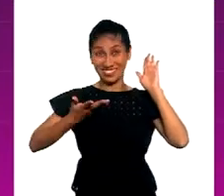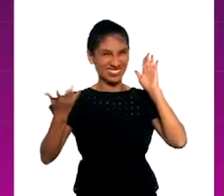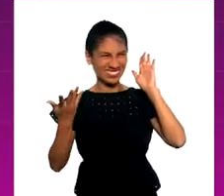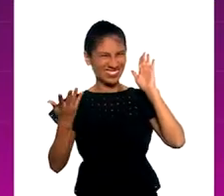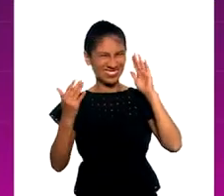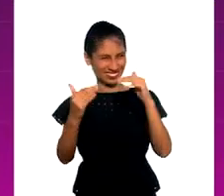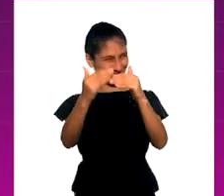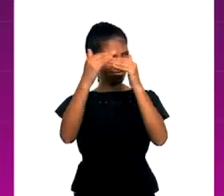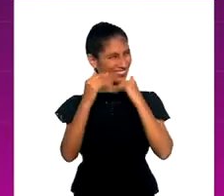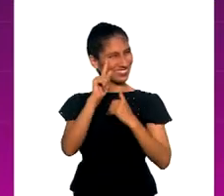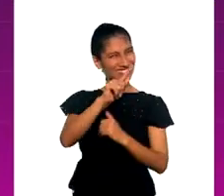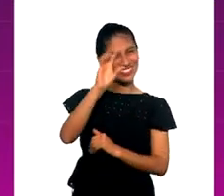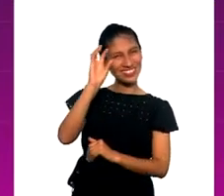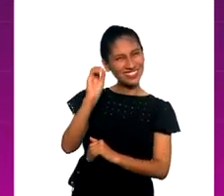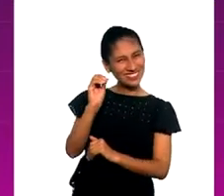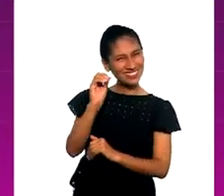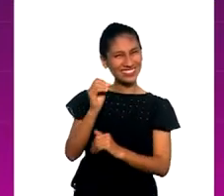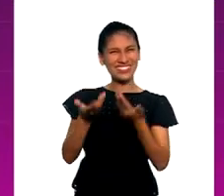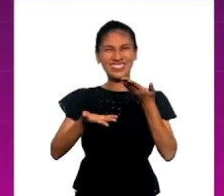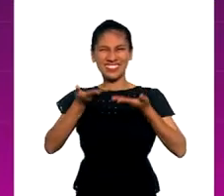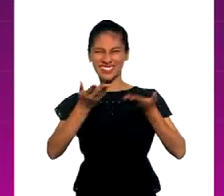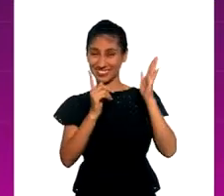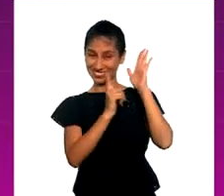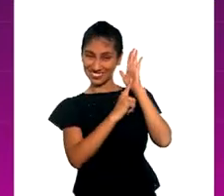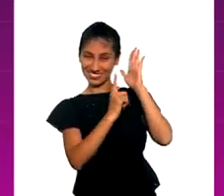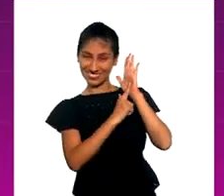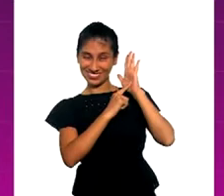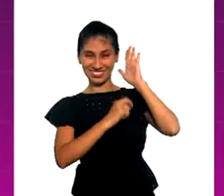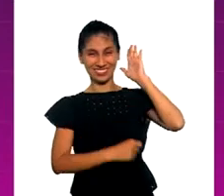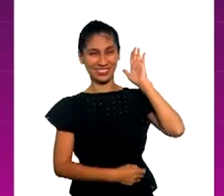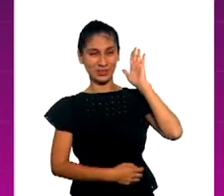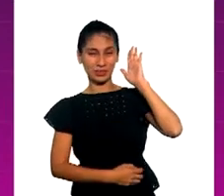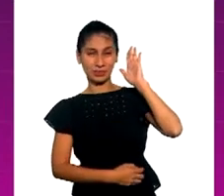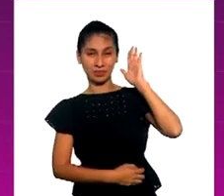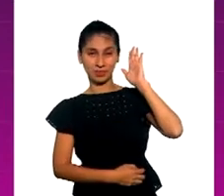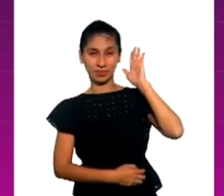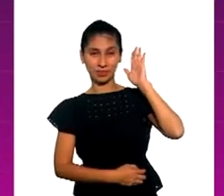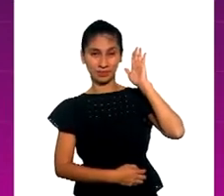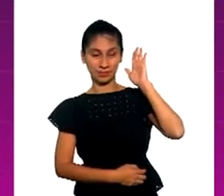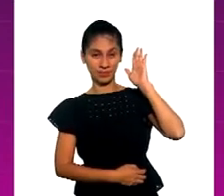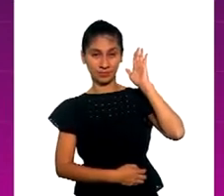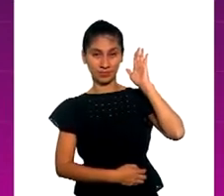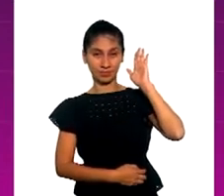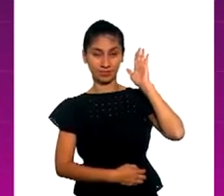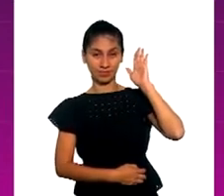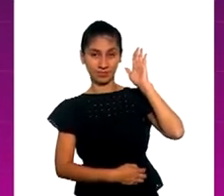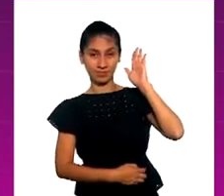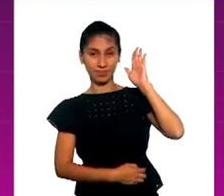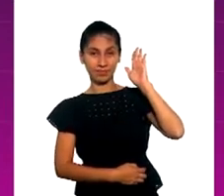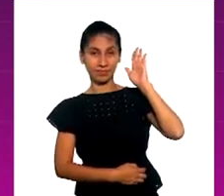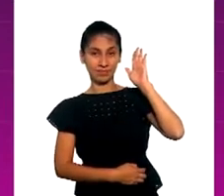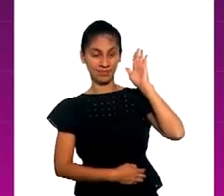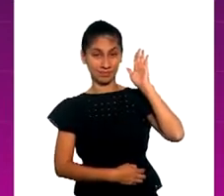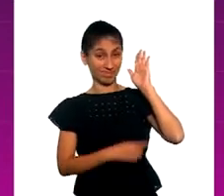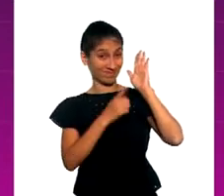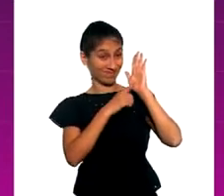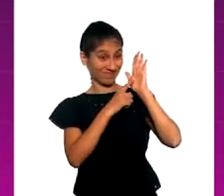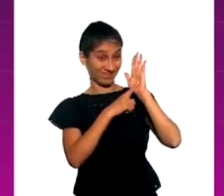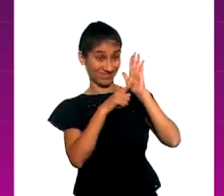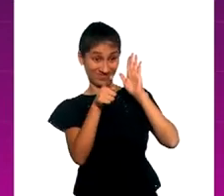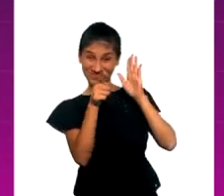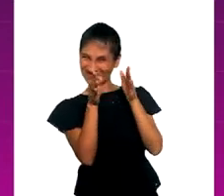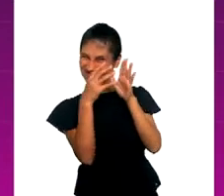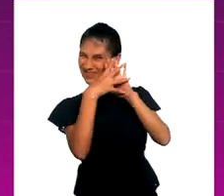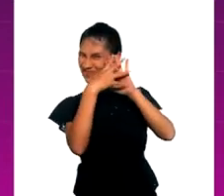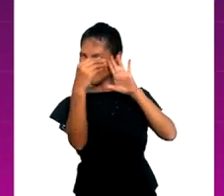instrucción d forma un cuadrado separando el borde de la base del